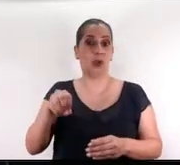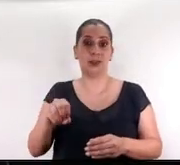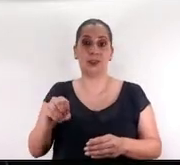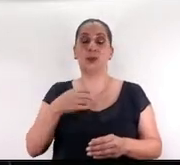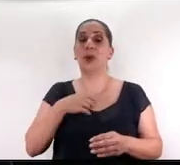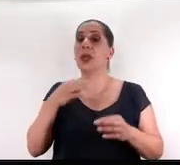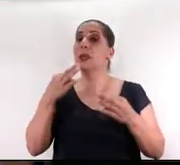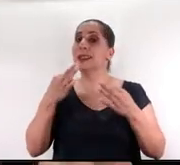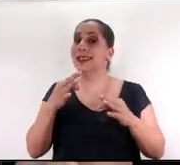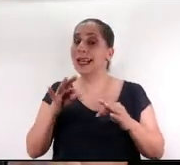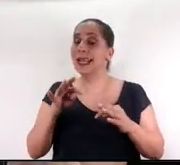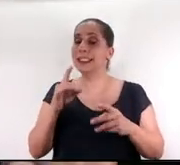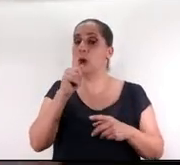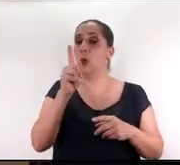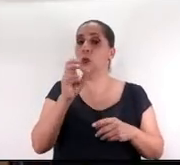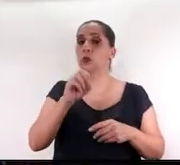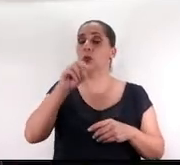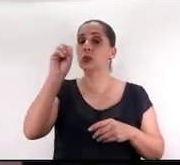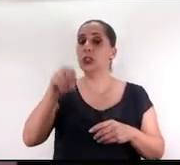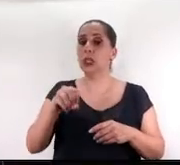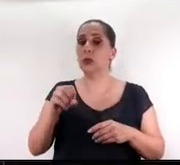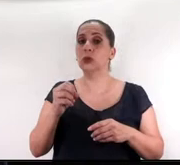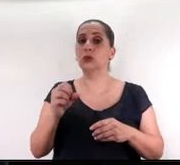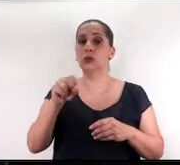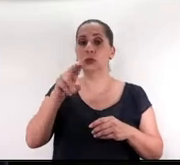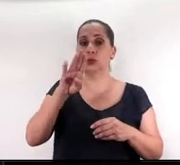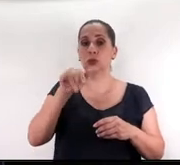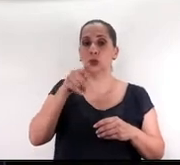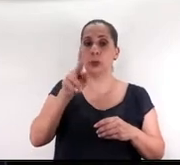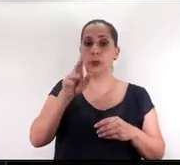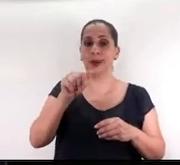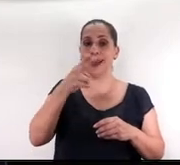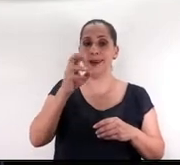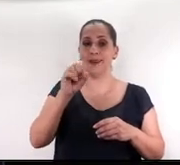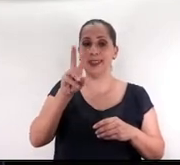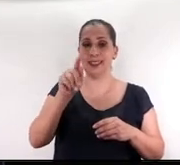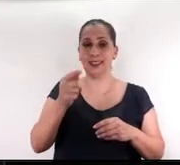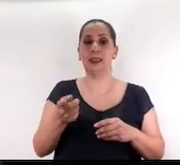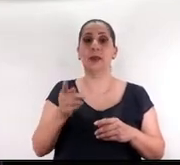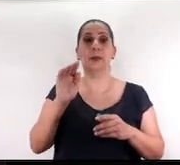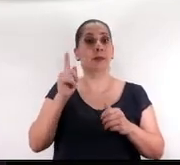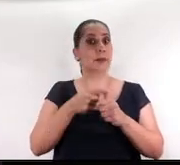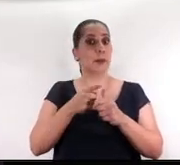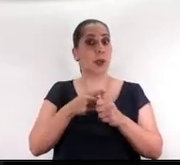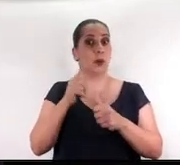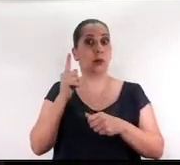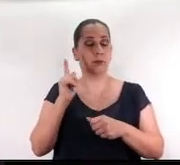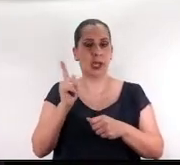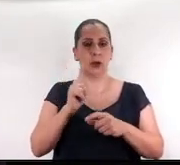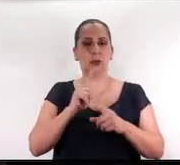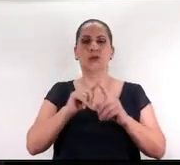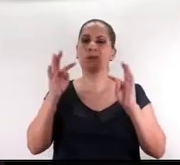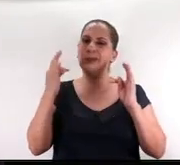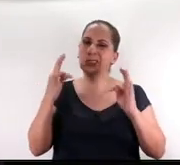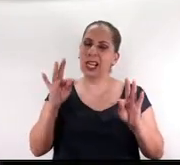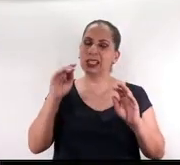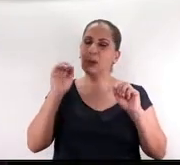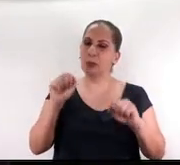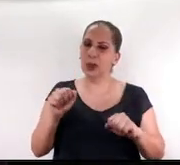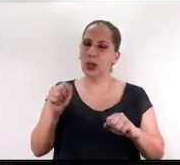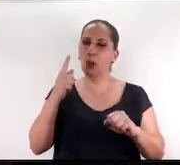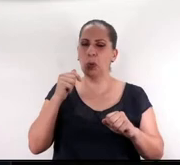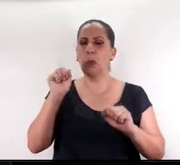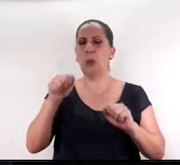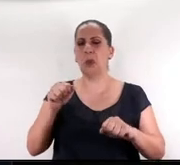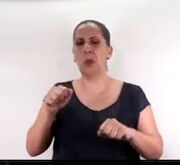superávit primario en el 2023. Me parece que con la regulación, con la legislación existente, se puede alcanzar esa meta y después se